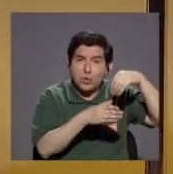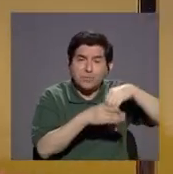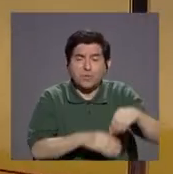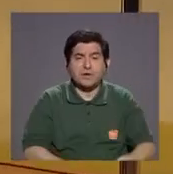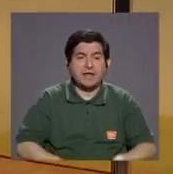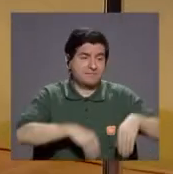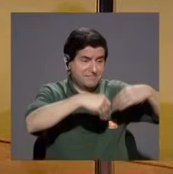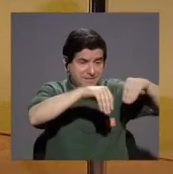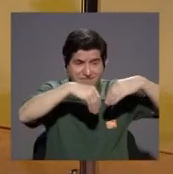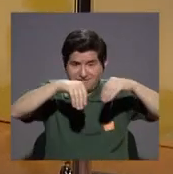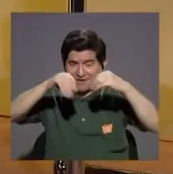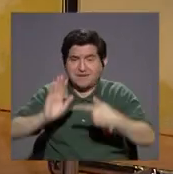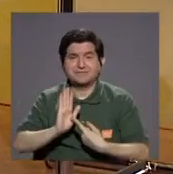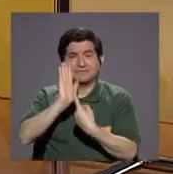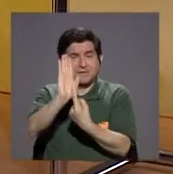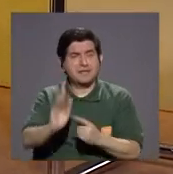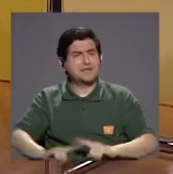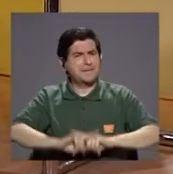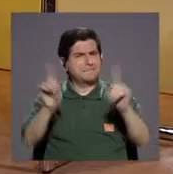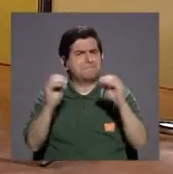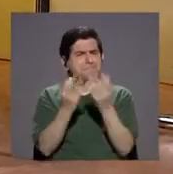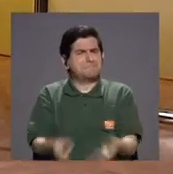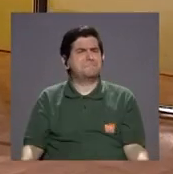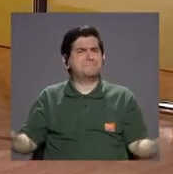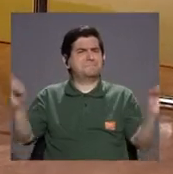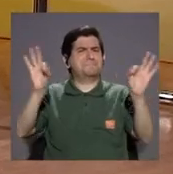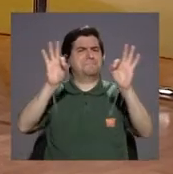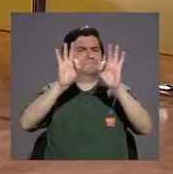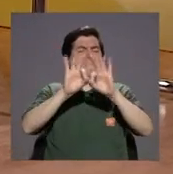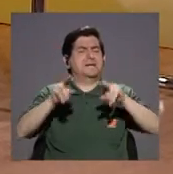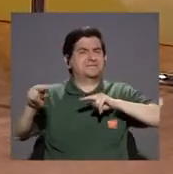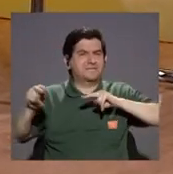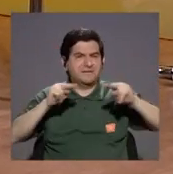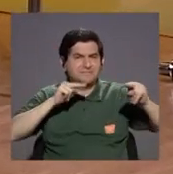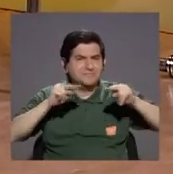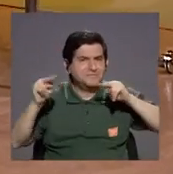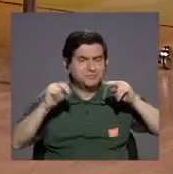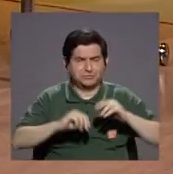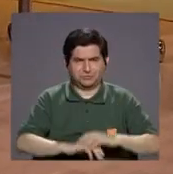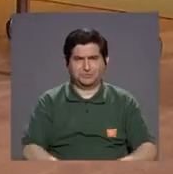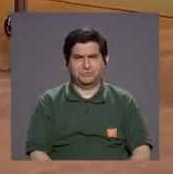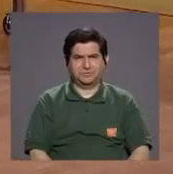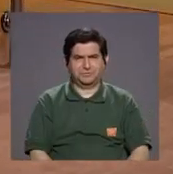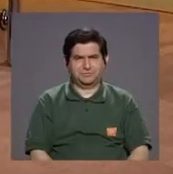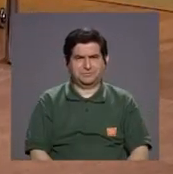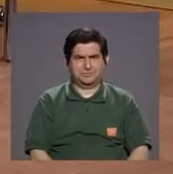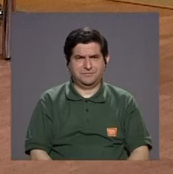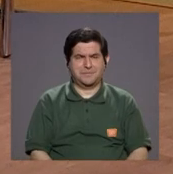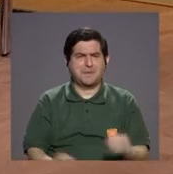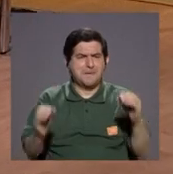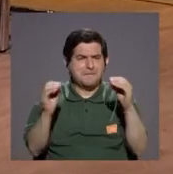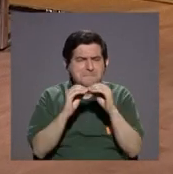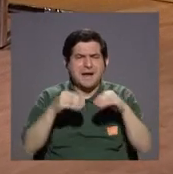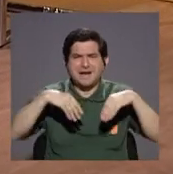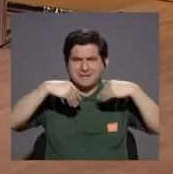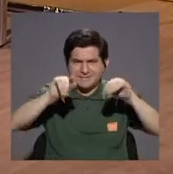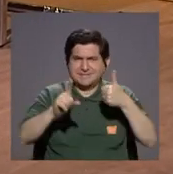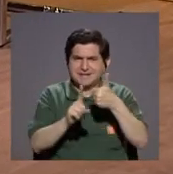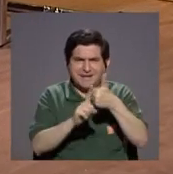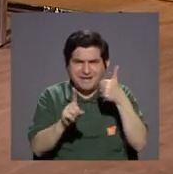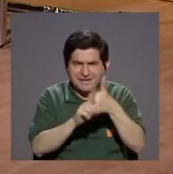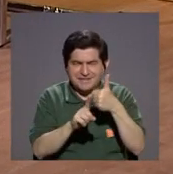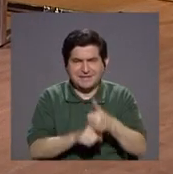tiendas nuestras pero lo más importante en nuestro negocio más que el tener una tienda en sí